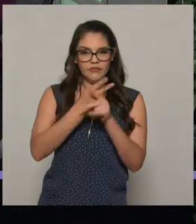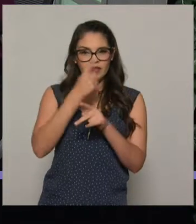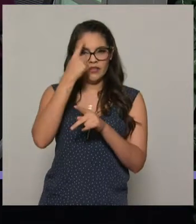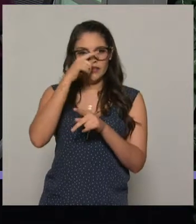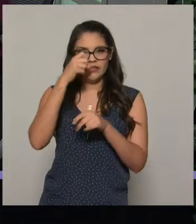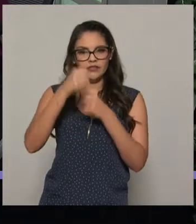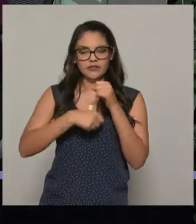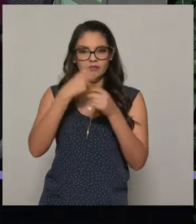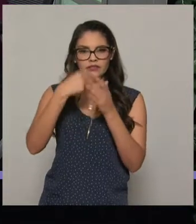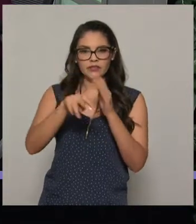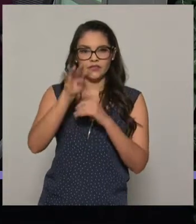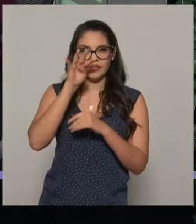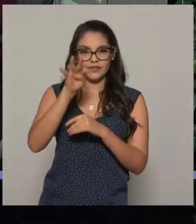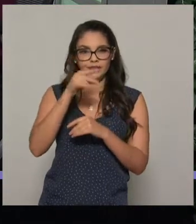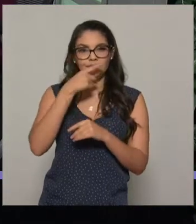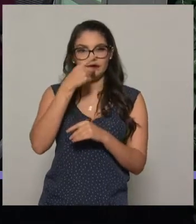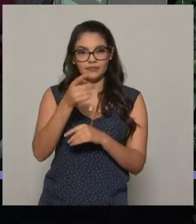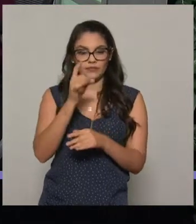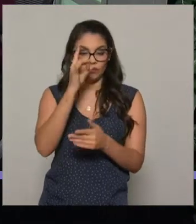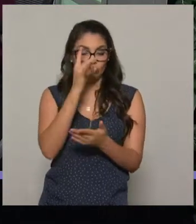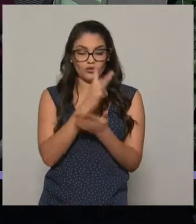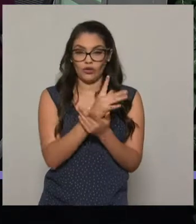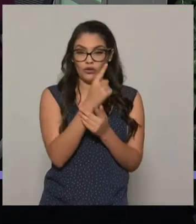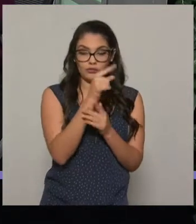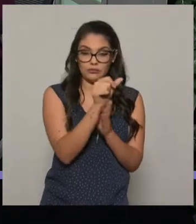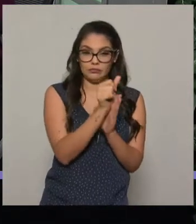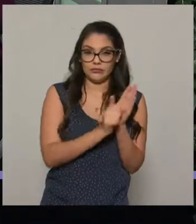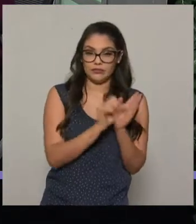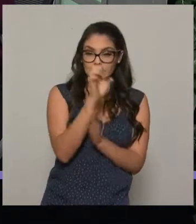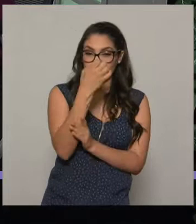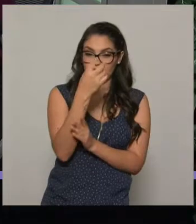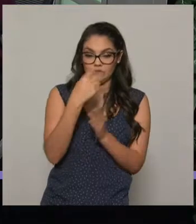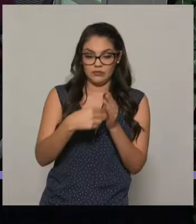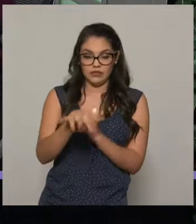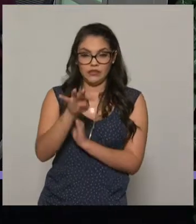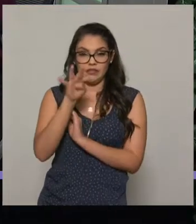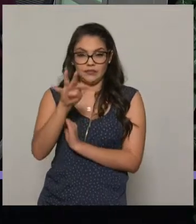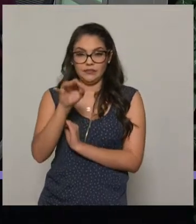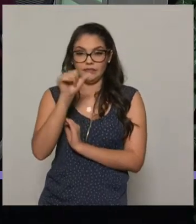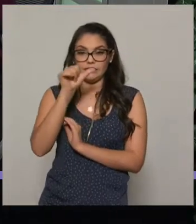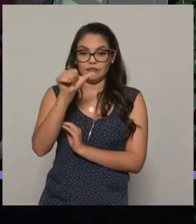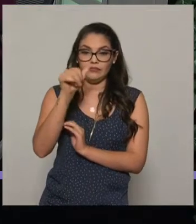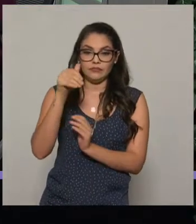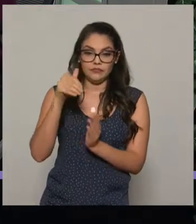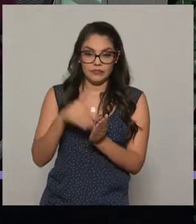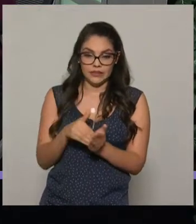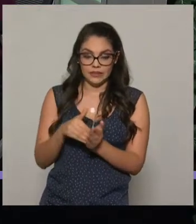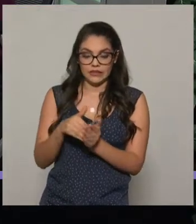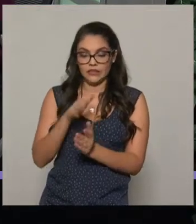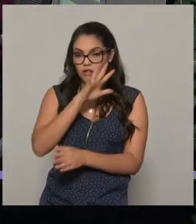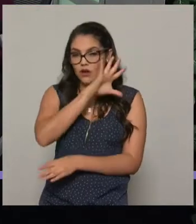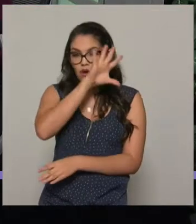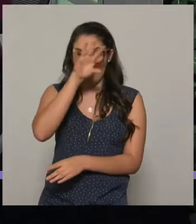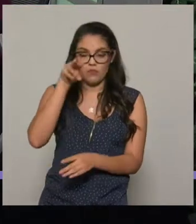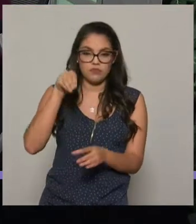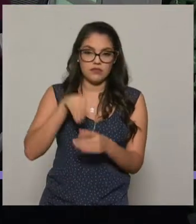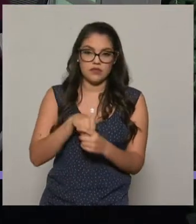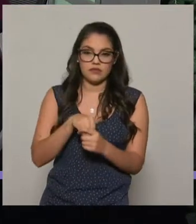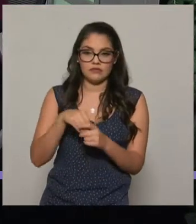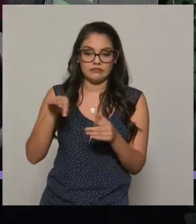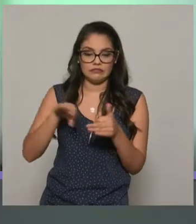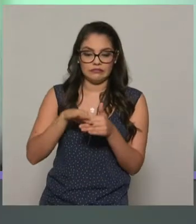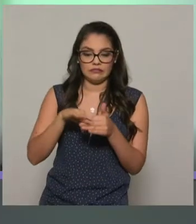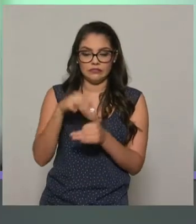el 2019, pues tan solo en el mes de enero del 2019, 16,000, y en total, pues son